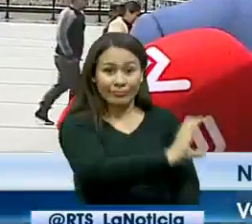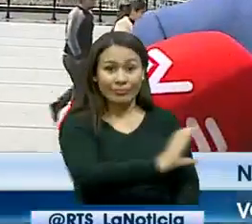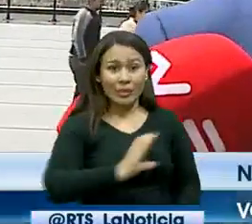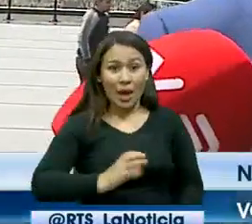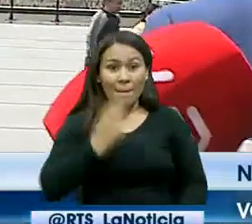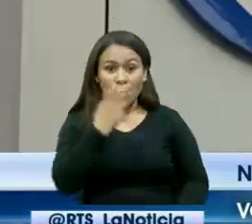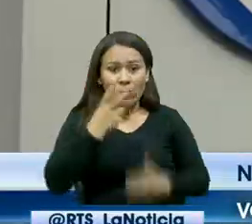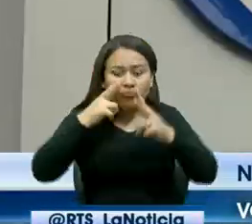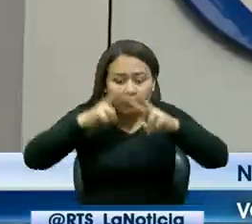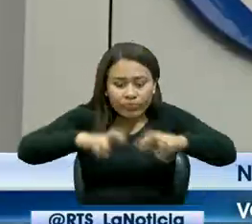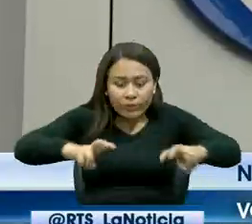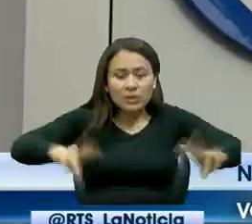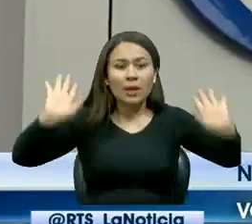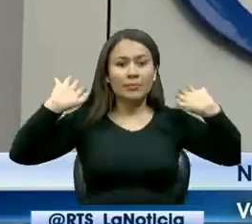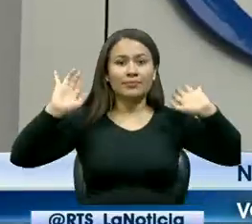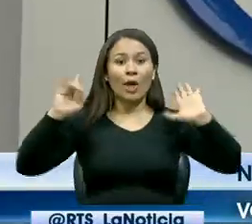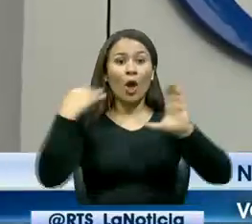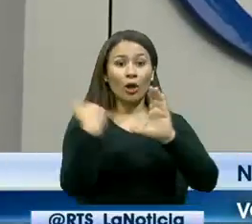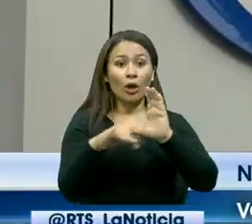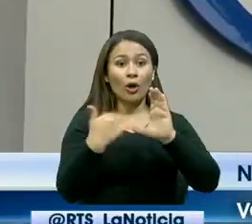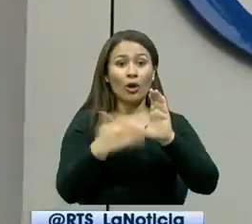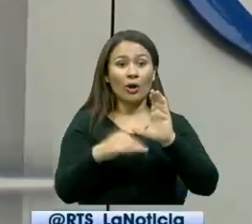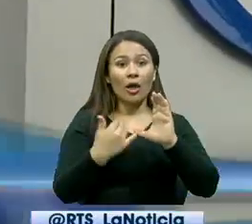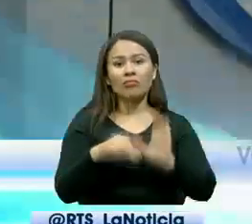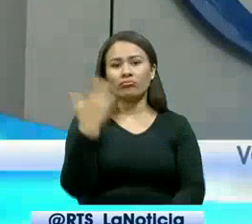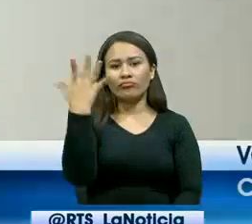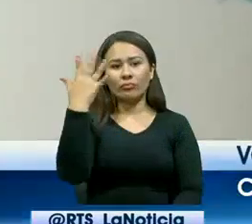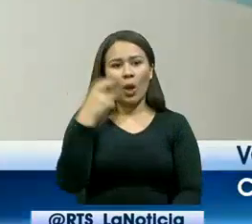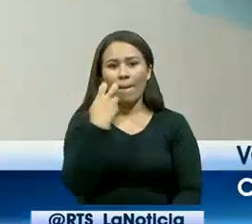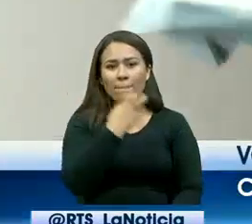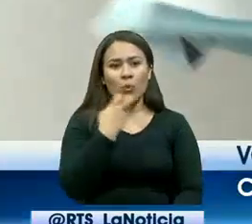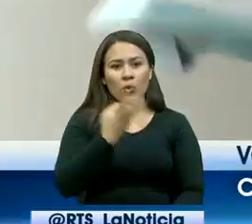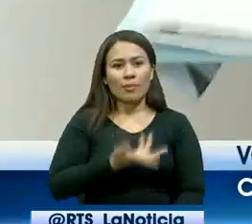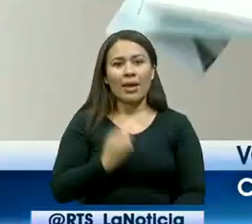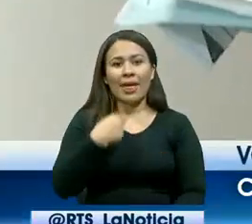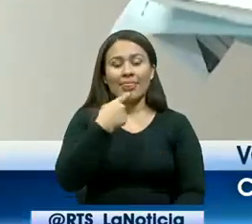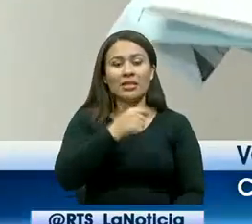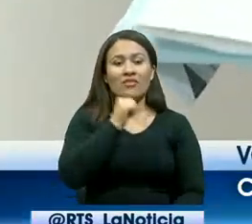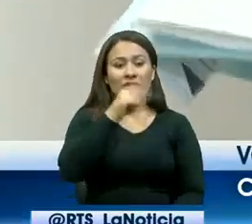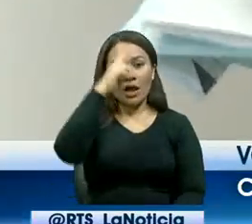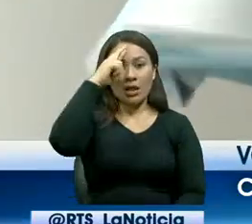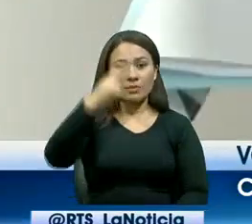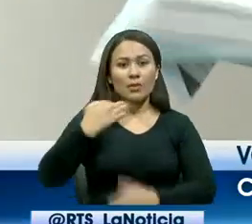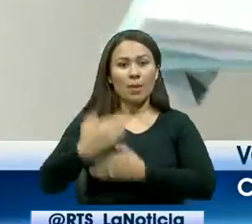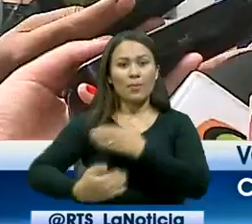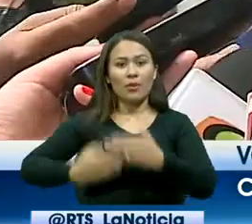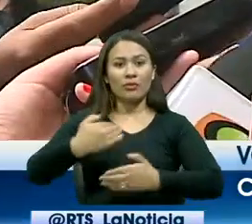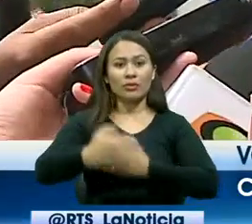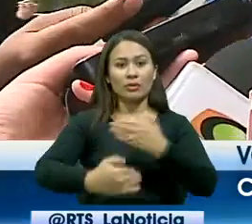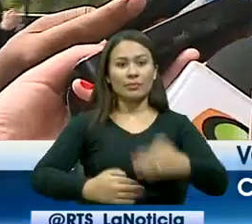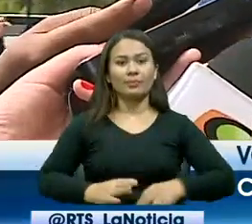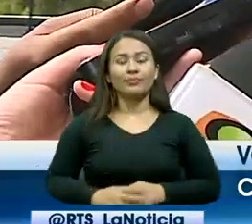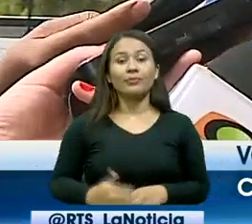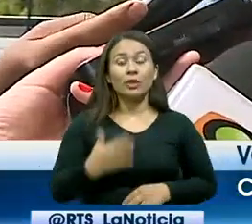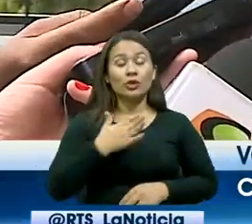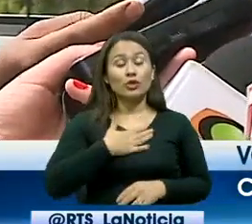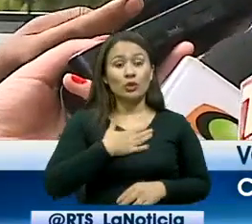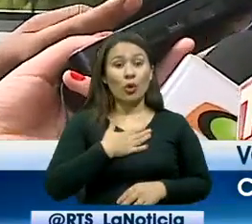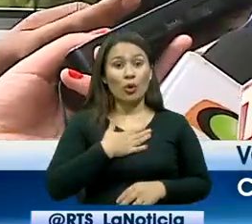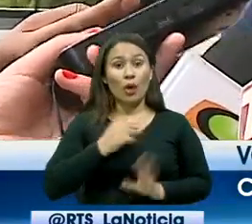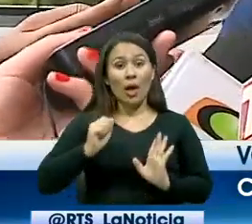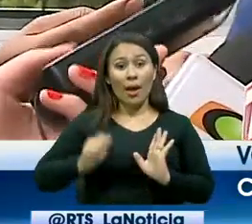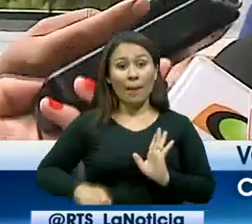que reaccionar hacia eso. Que los mails filtrados no son prueba plena, pues no se ha respetado el debido proceso, afirman. Yo lo que digo como